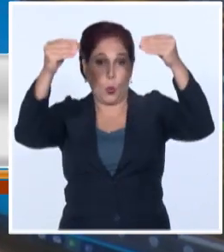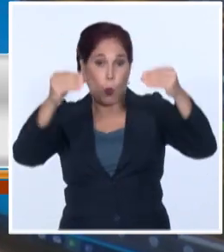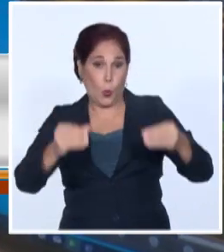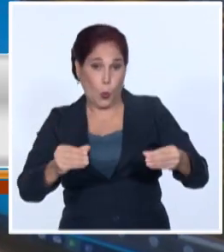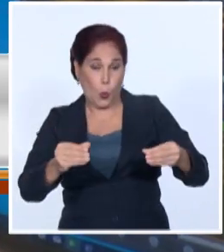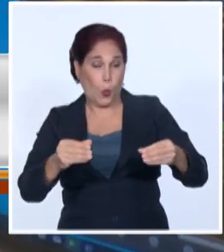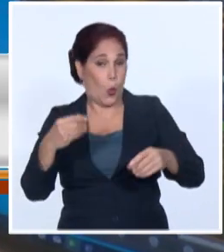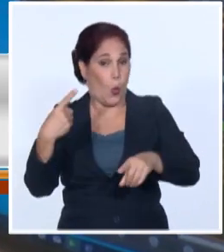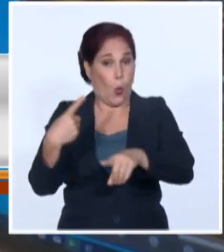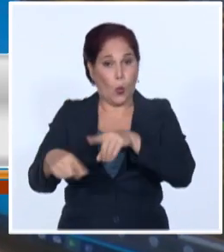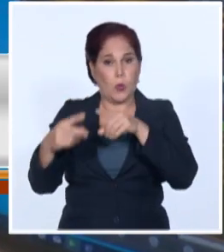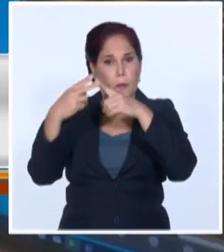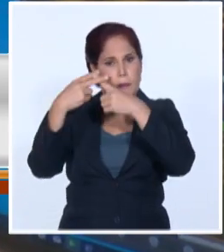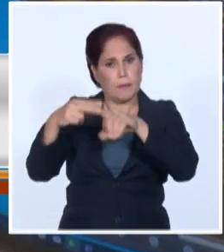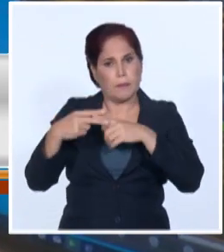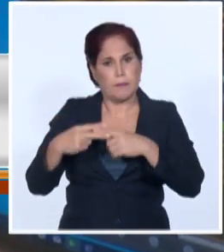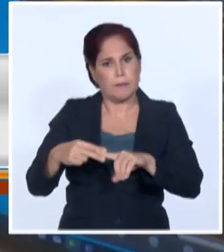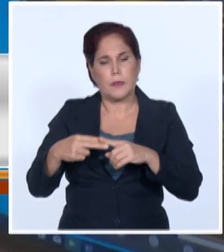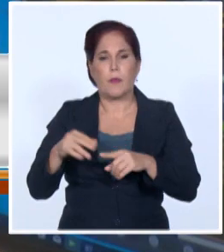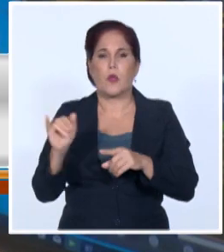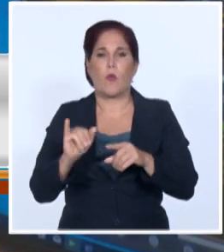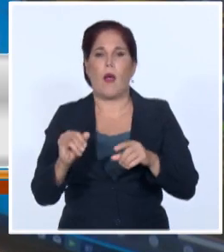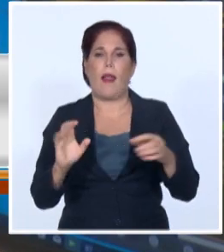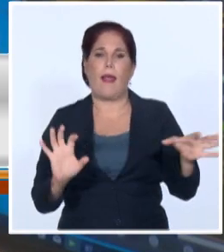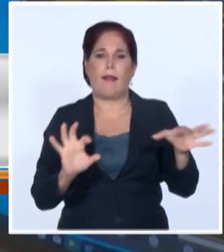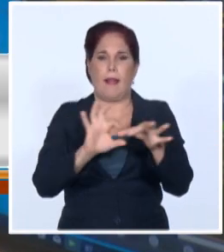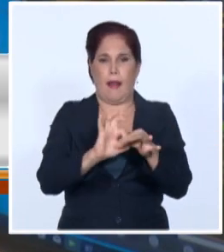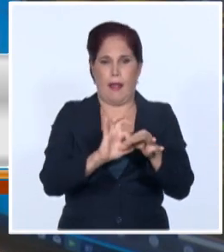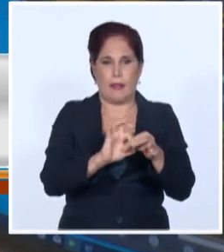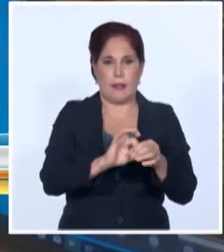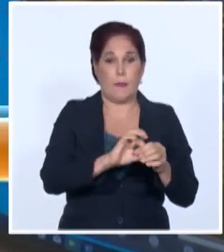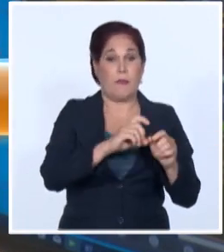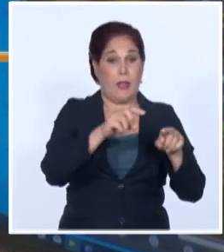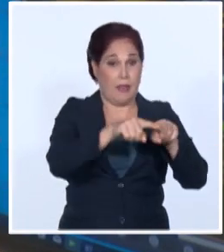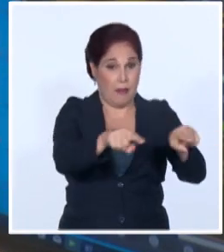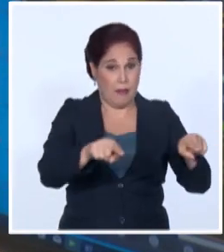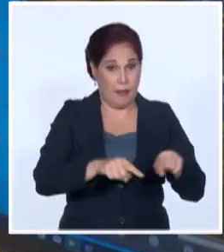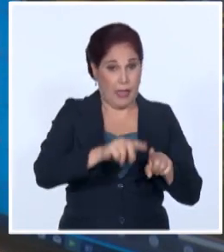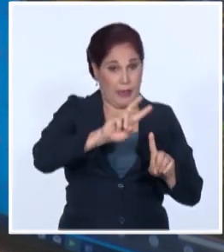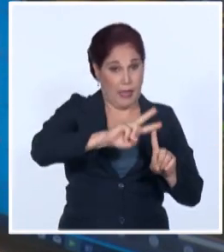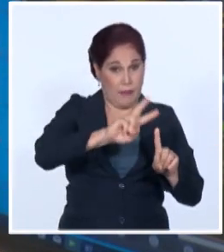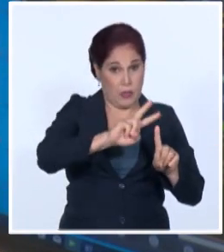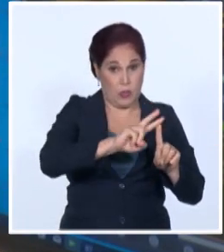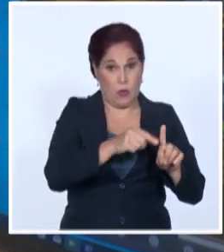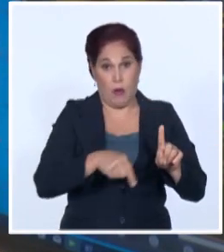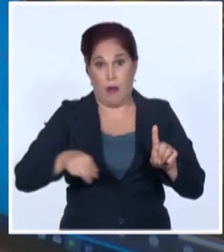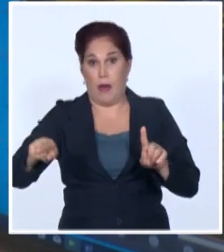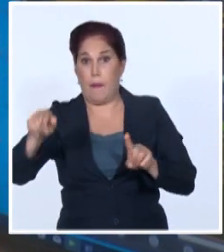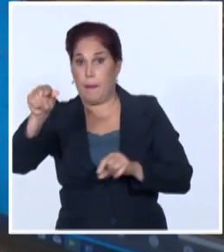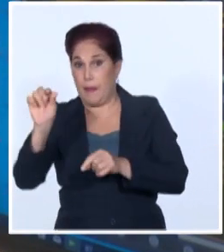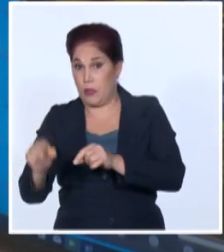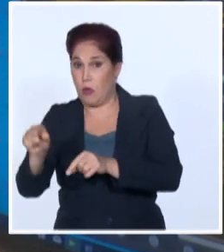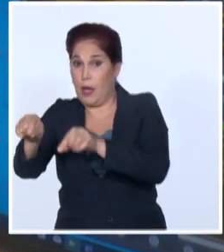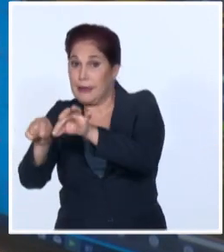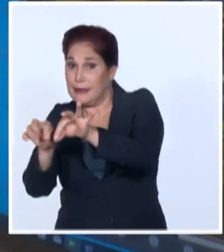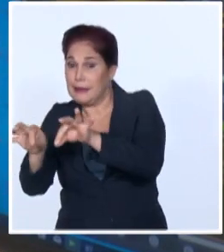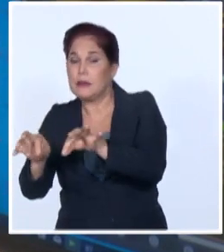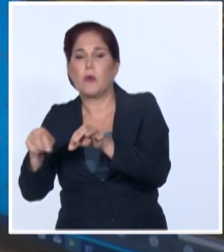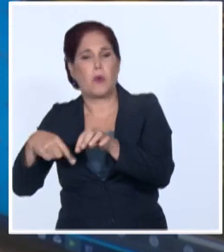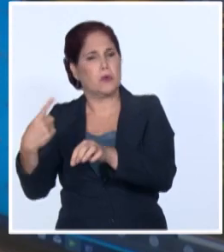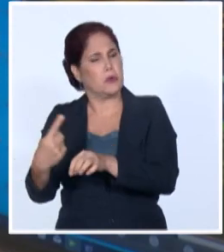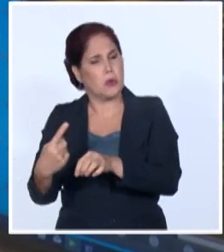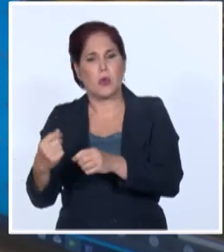dio mantenimiento al enlace a cada estudio desde supervisión, las entradas y salidas. Se reparó se